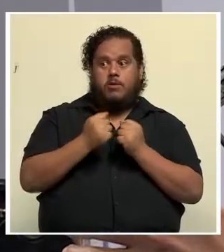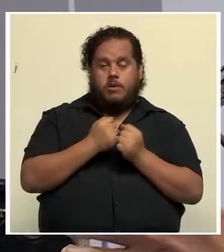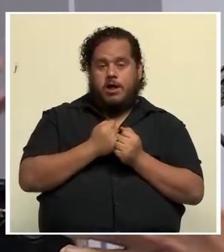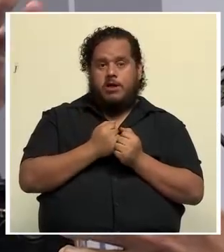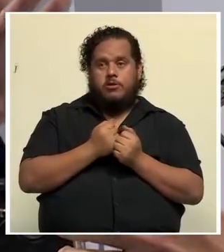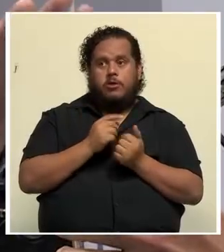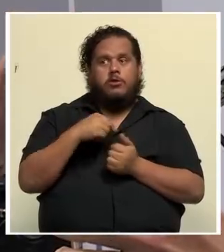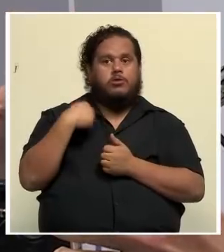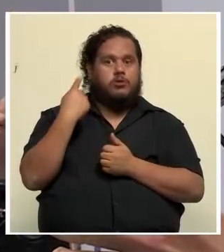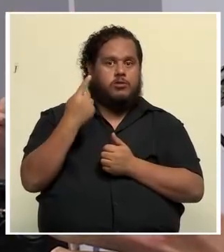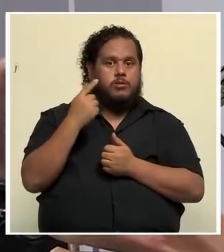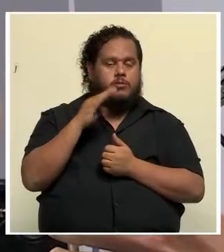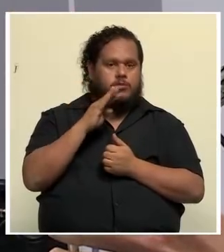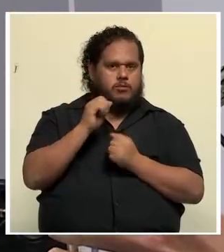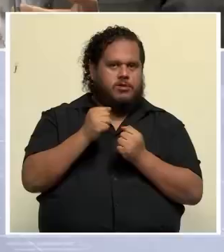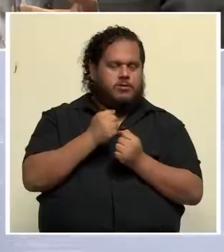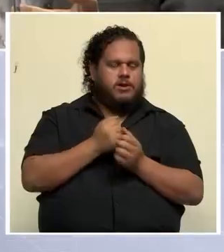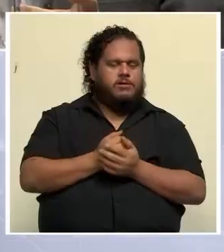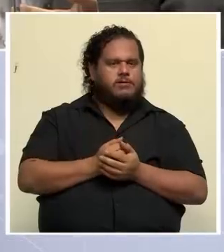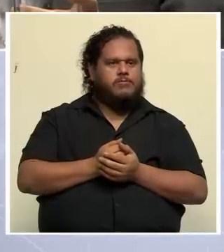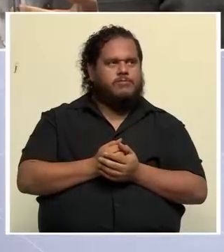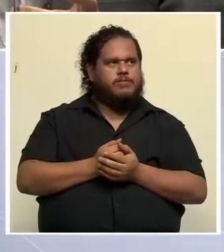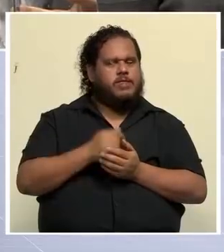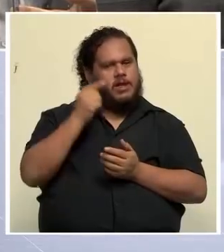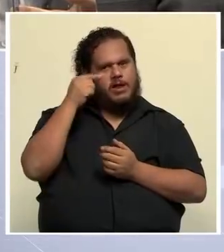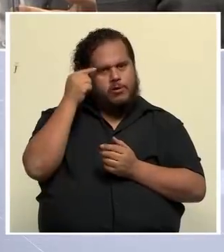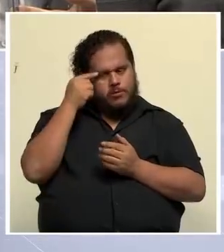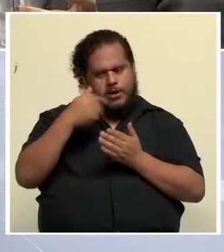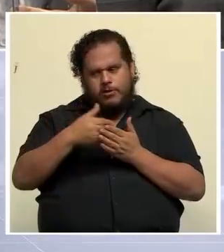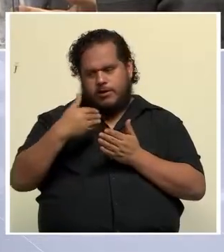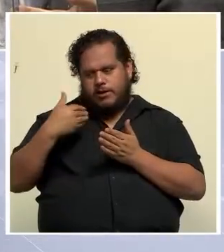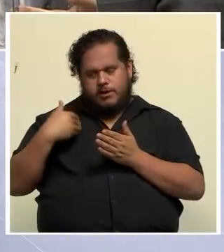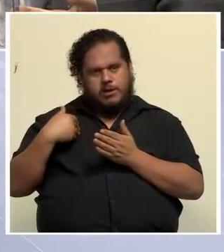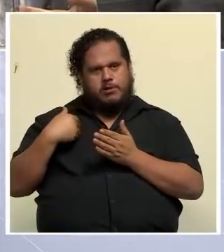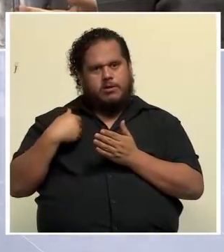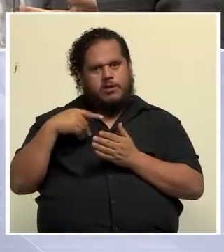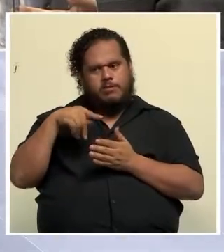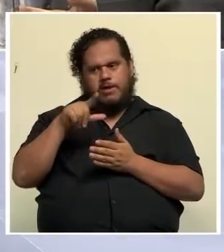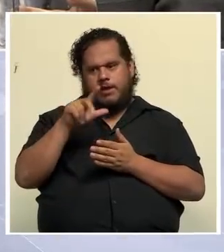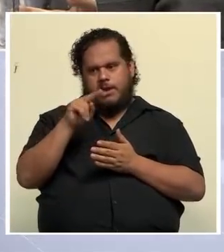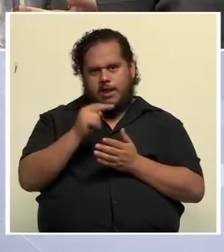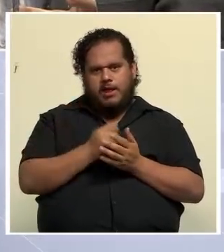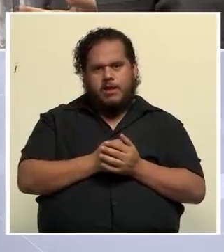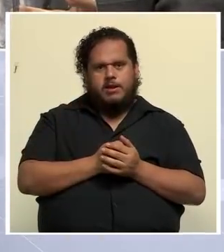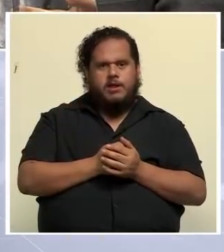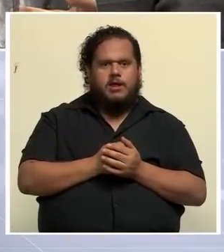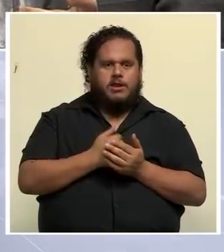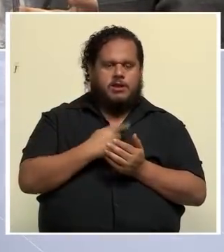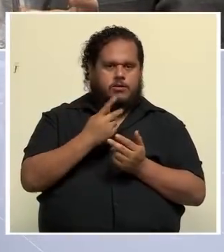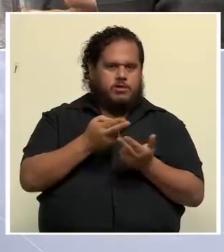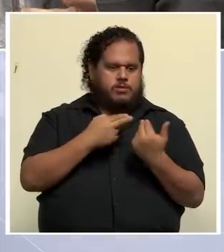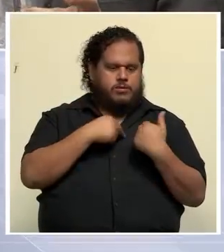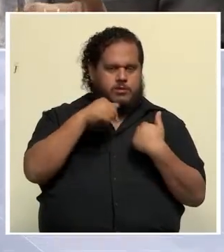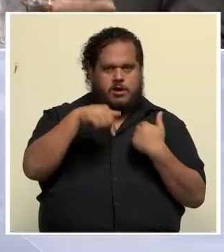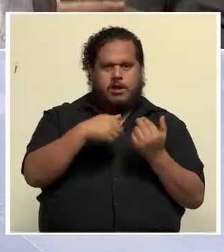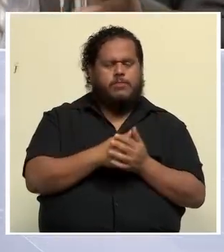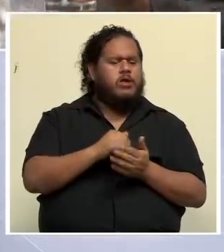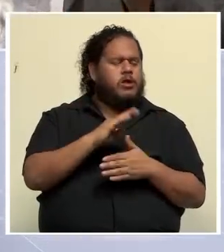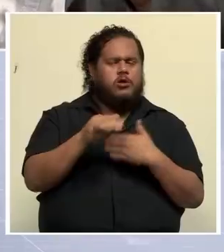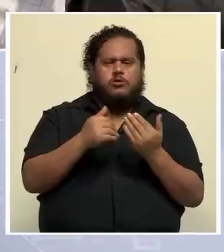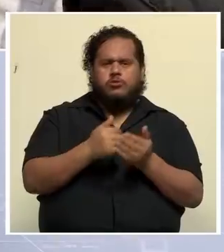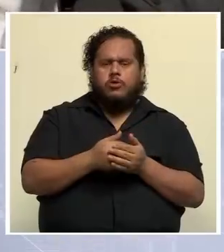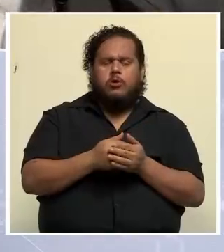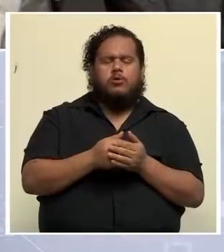de los próximos 4 años. El gobierno tras anterior del Partido Liberación Nacional ciertamente tiene una responsabilidad acá. Todos los